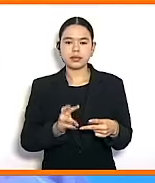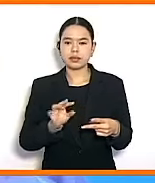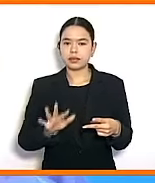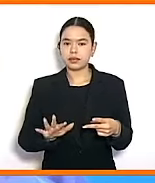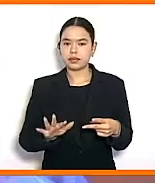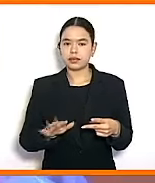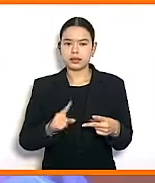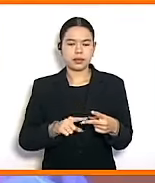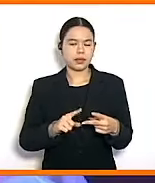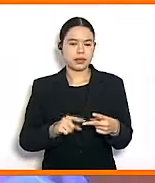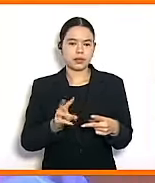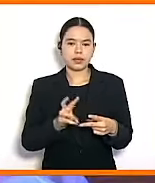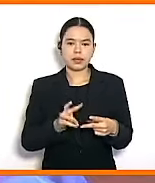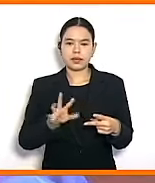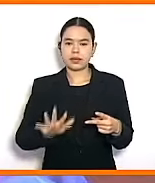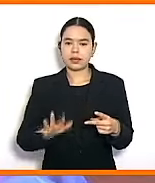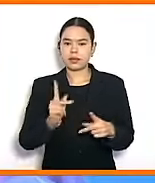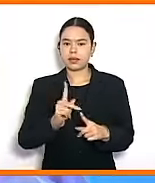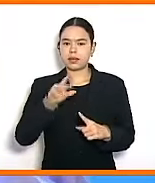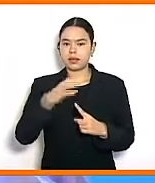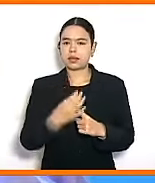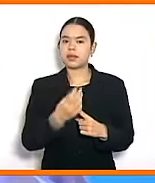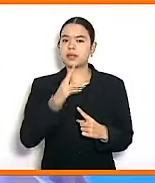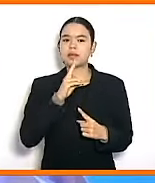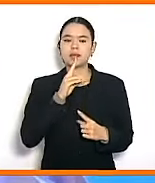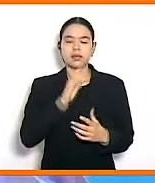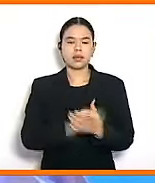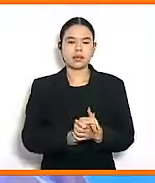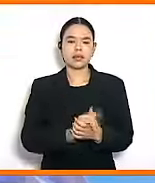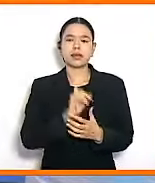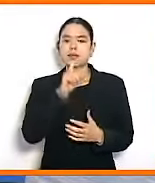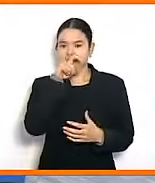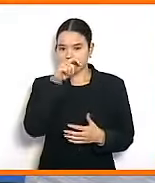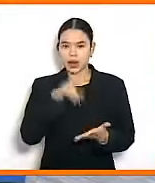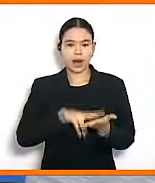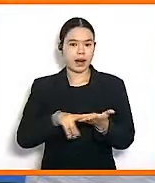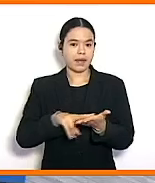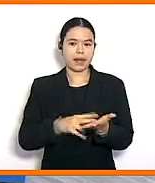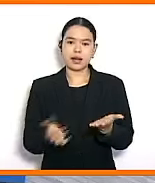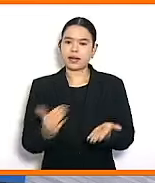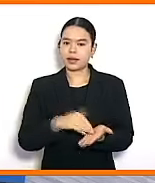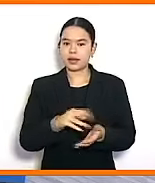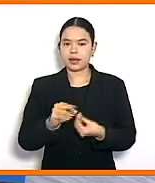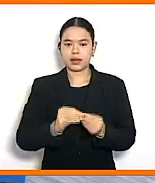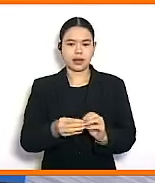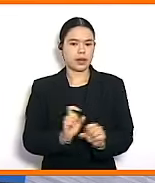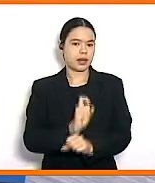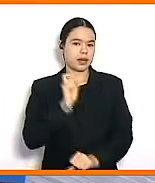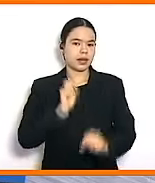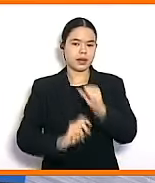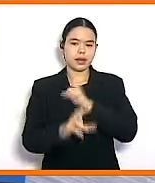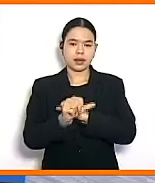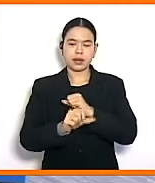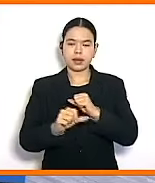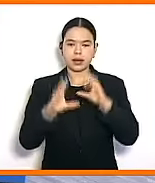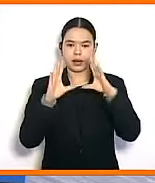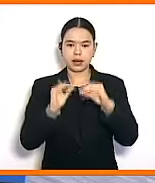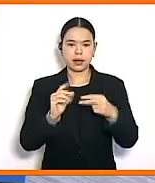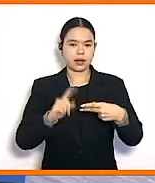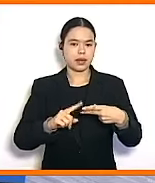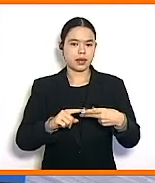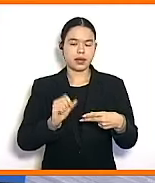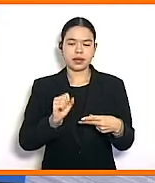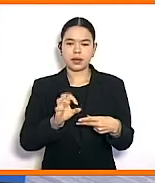5, número favorecido 65, con su catrachada perico. Los números ganadores para premiados en esta noche de jueves son: posición